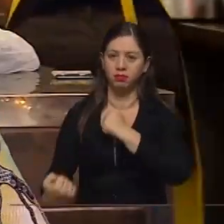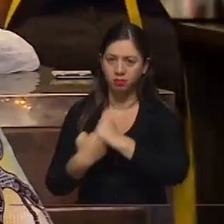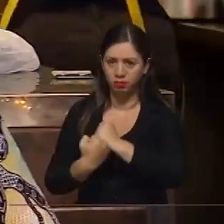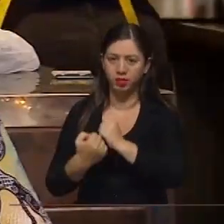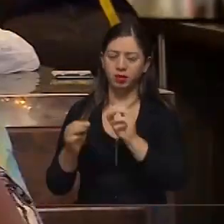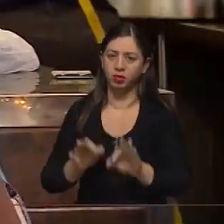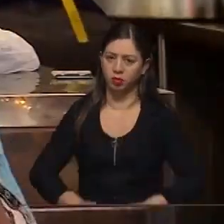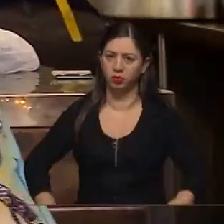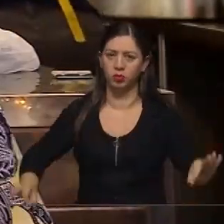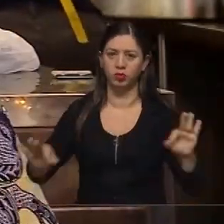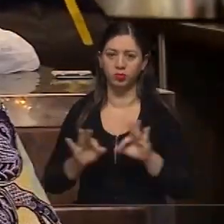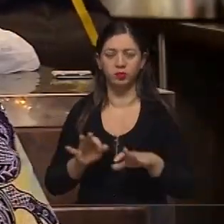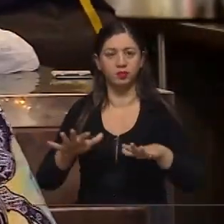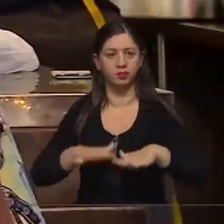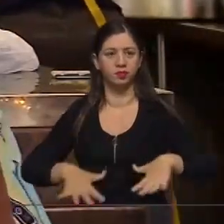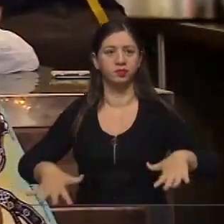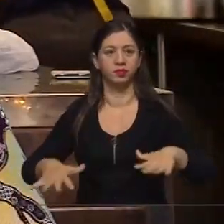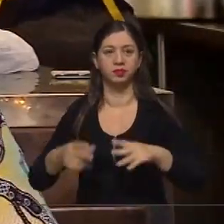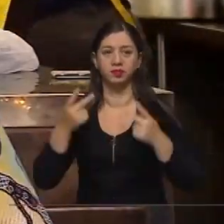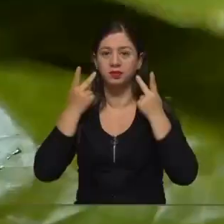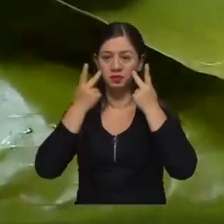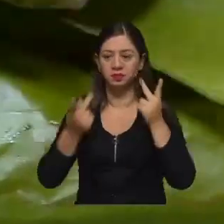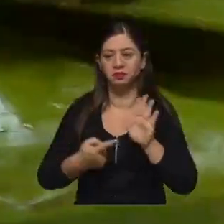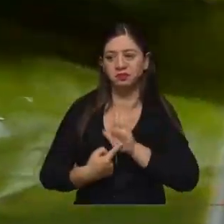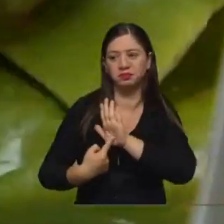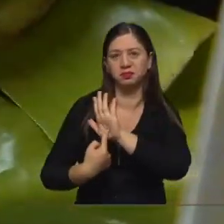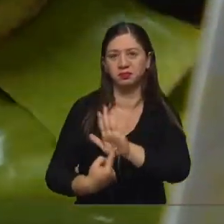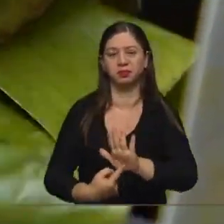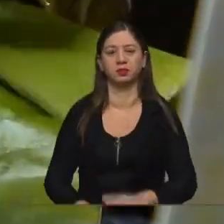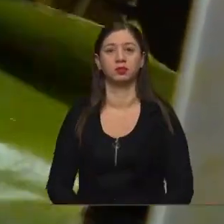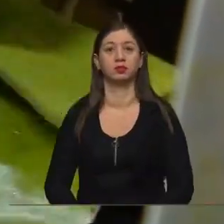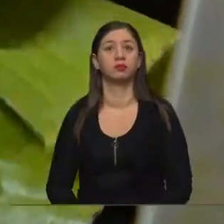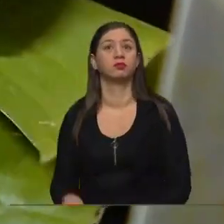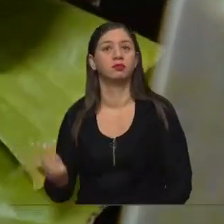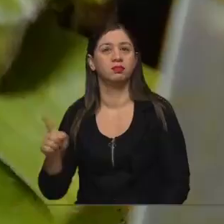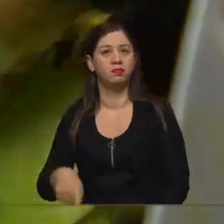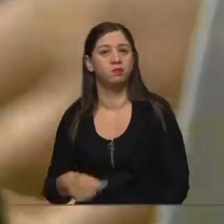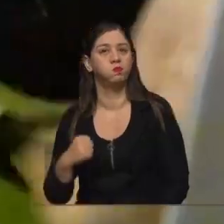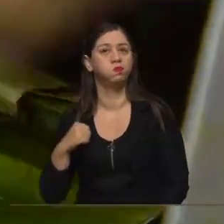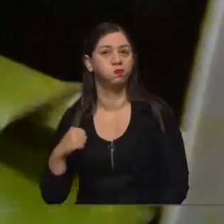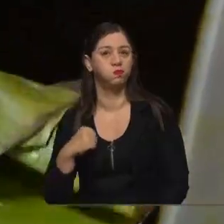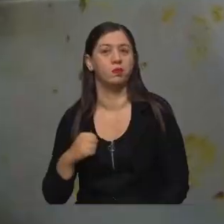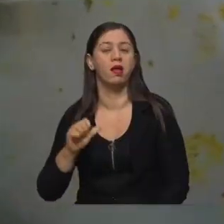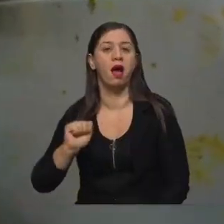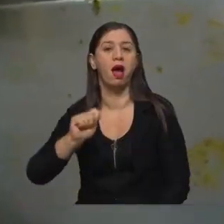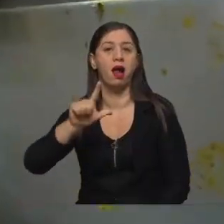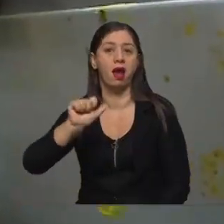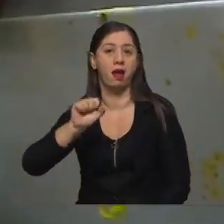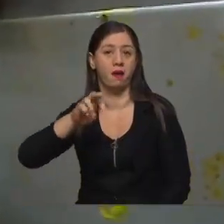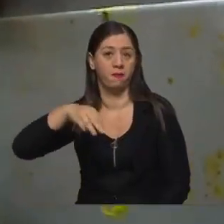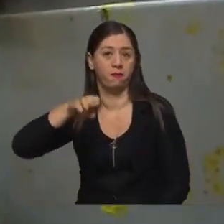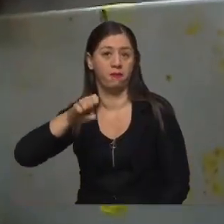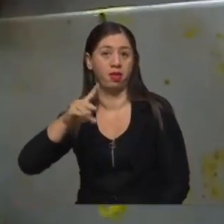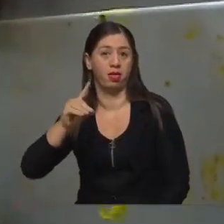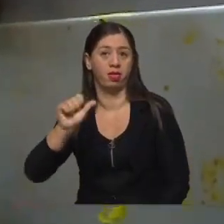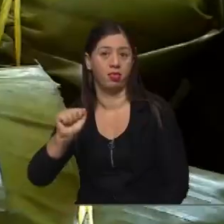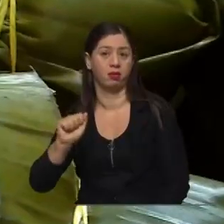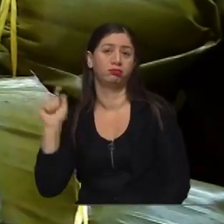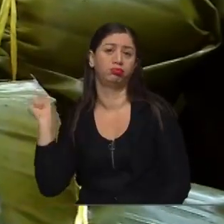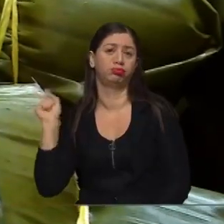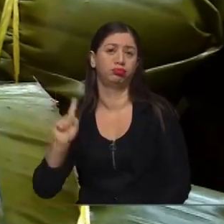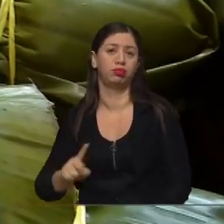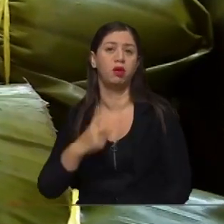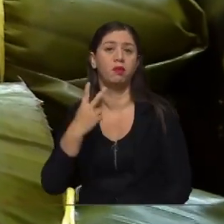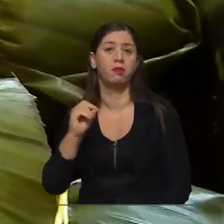para que Estos espacios sean visibles entre los tesoros que alberga Alameda hace más de 20 años también se